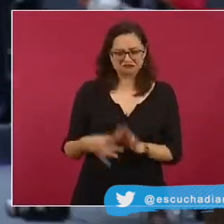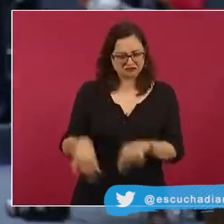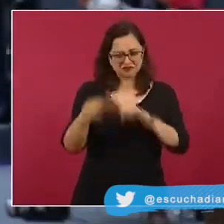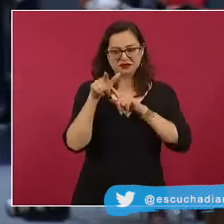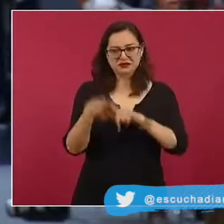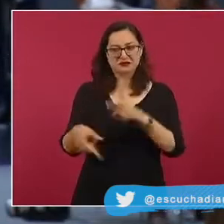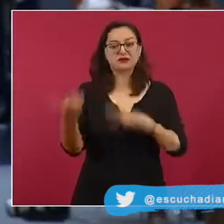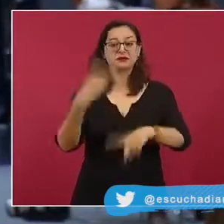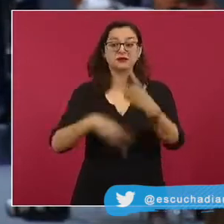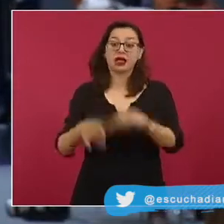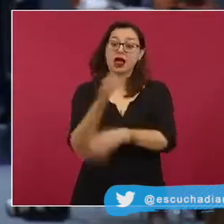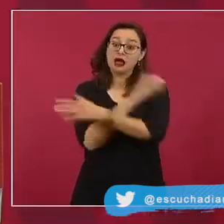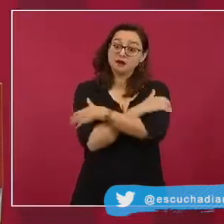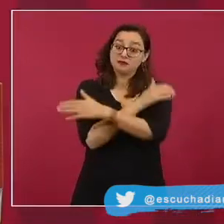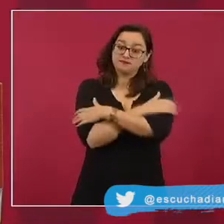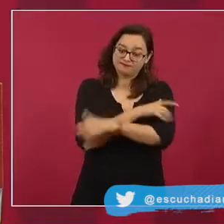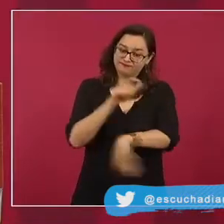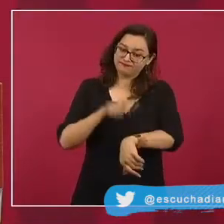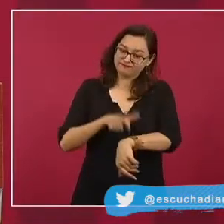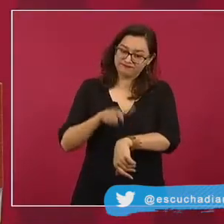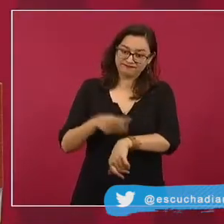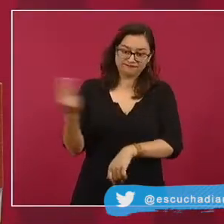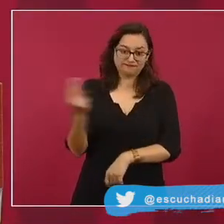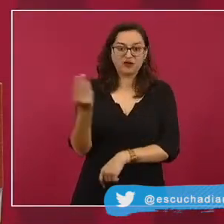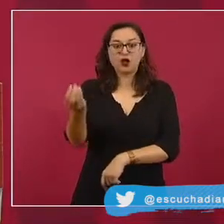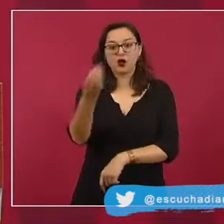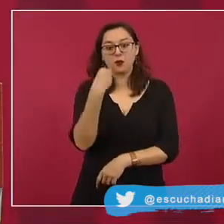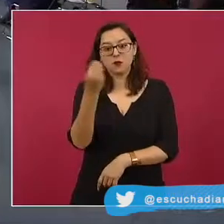un abrazo ya es la hora del desayuno